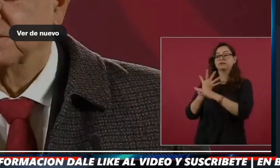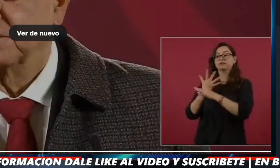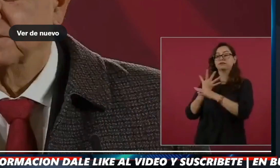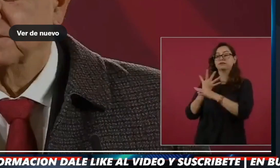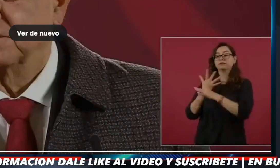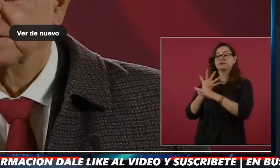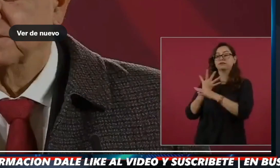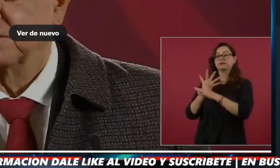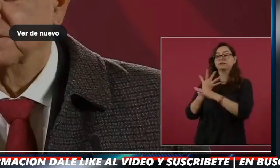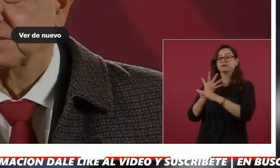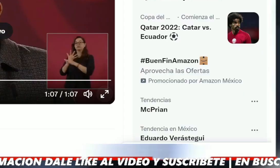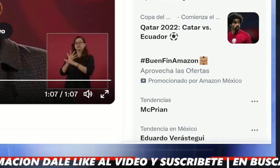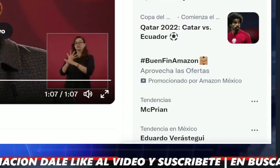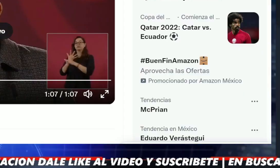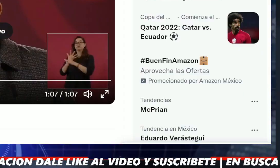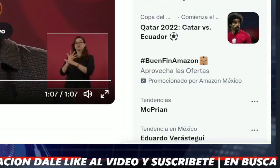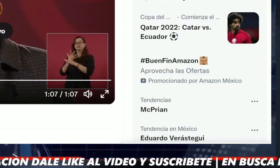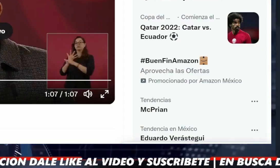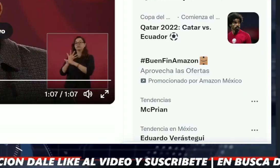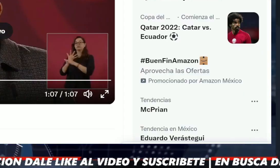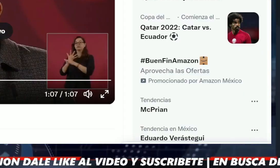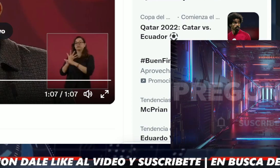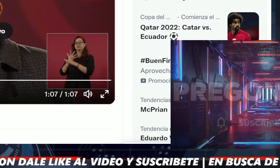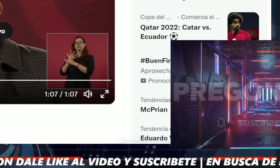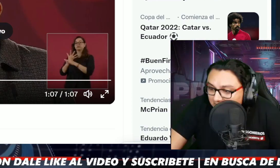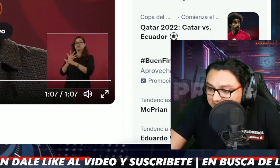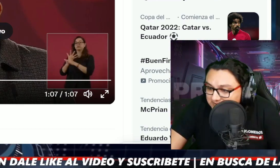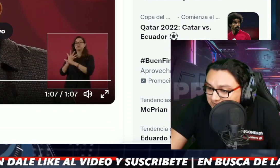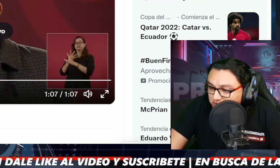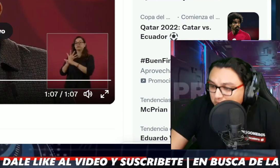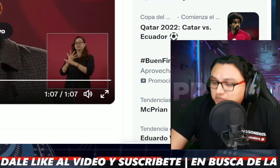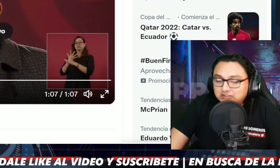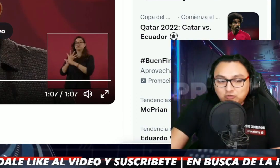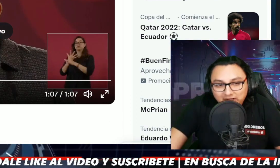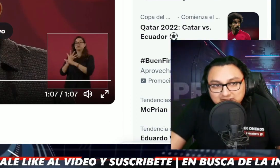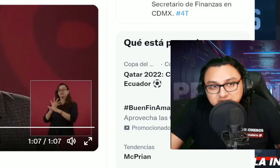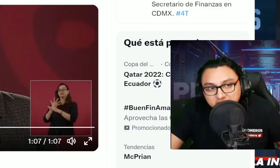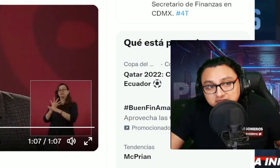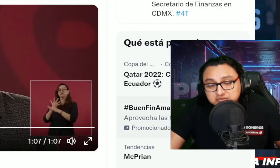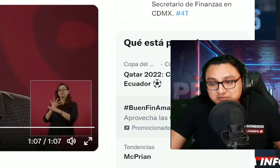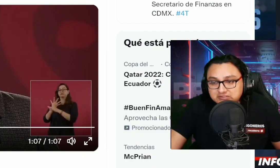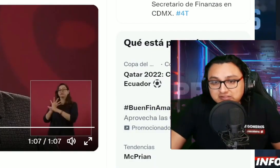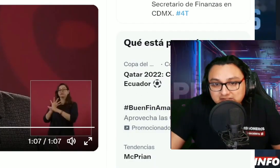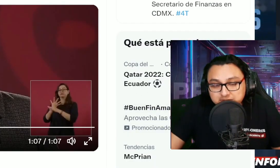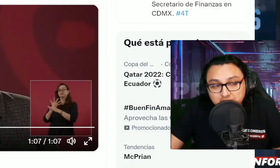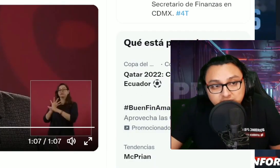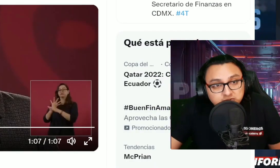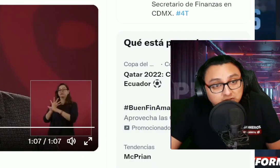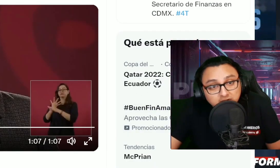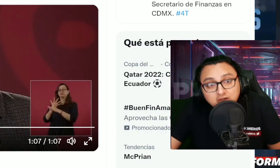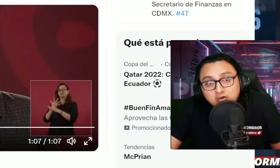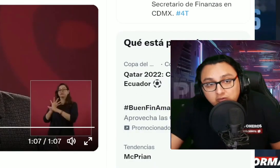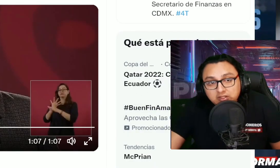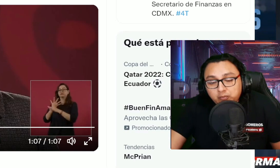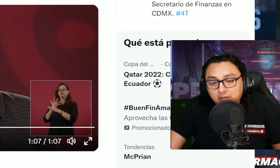Ahí lo tiene, mis estimados amigas y amigas peroneros. Pues vean nada más, hay niveles, no somos iguales, como dice nuestro presidente Andrés Manuel López